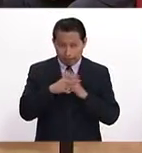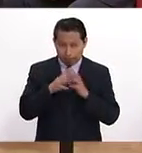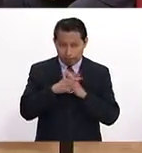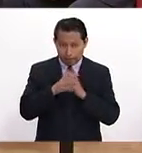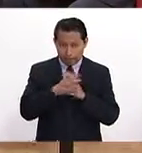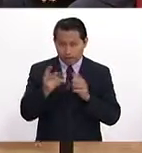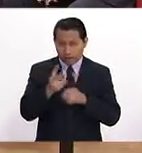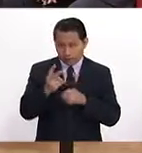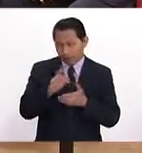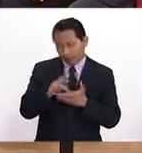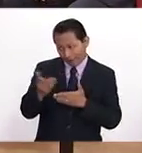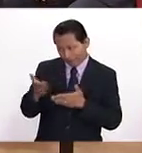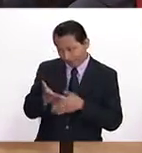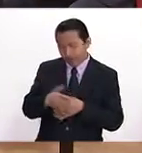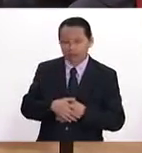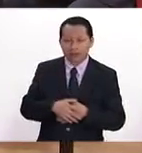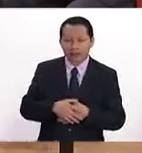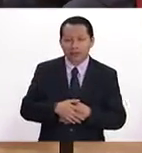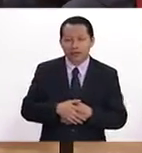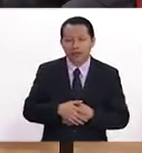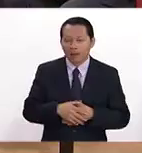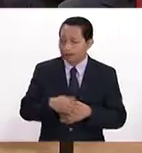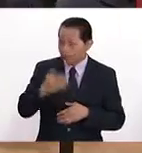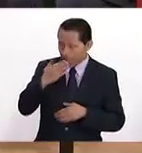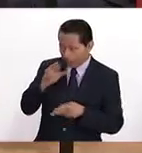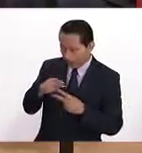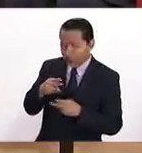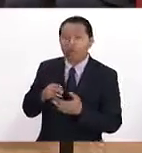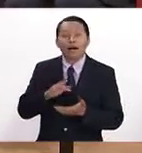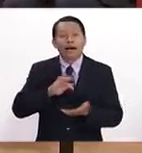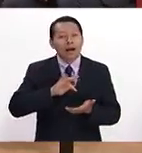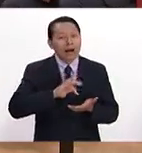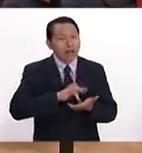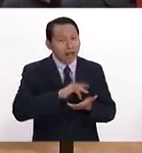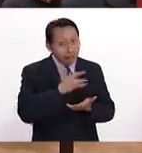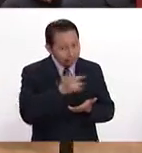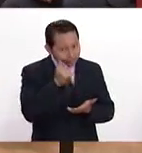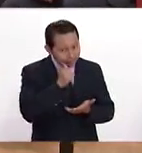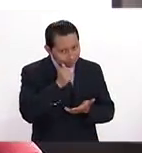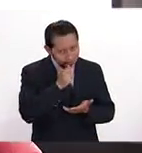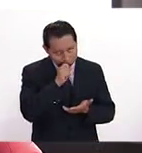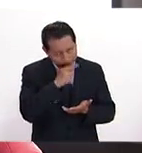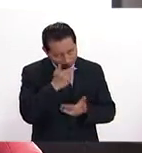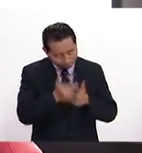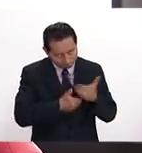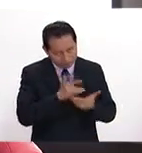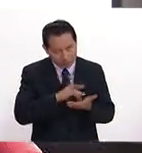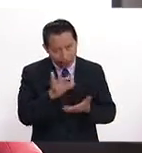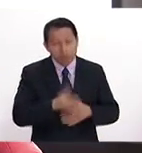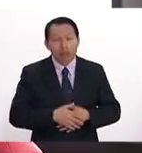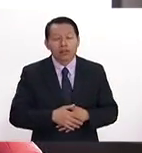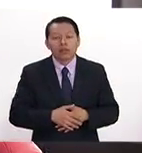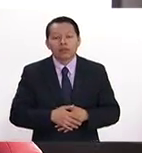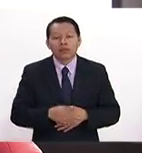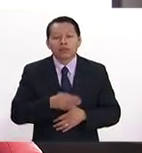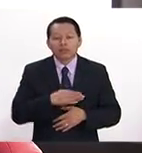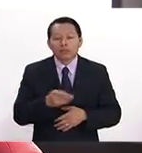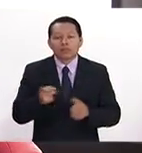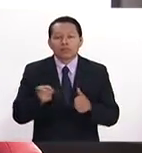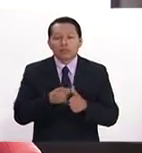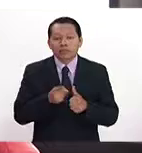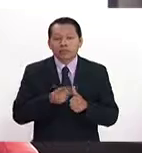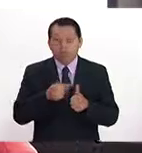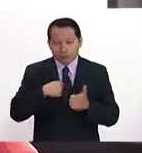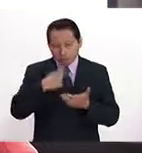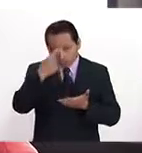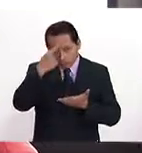dos países? Gracias por estar aquí. No, Bienvenido encantado. Nuevamente. Muchas gracias, como siempre. Bueno, pues en un primer momento yo creo